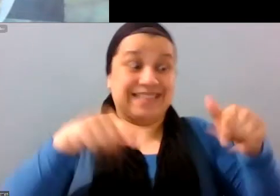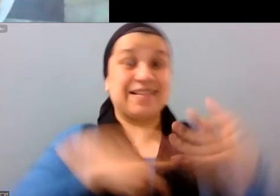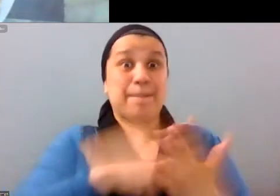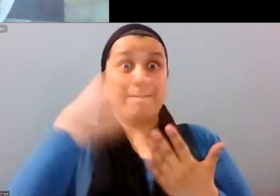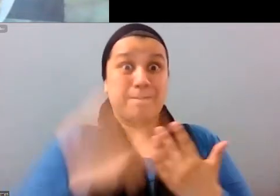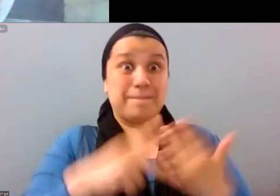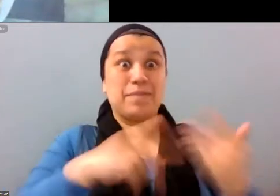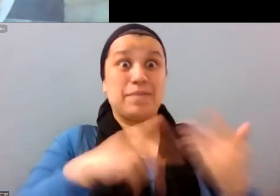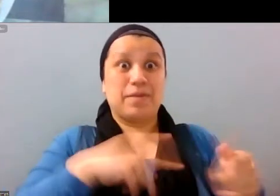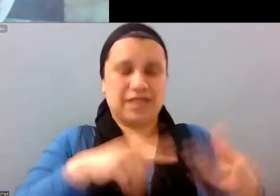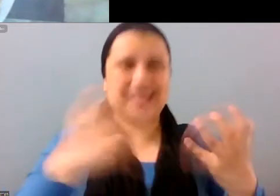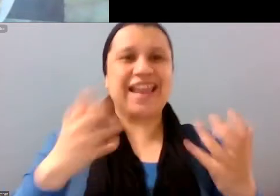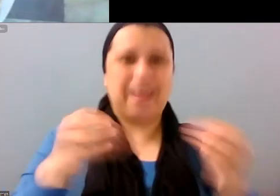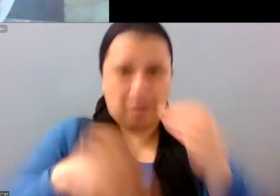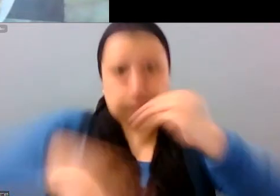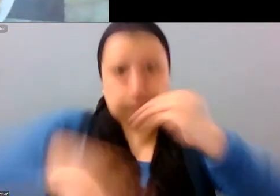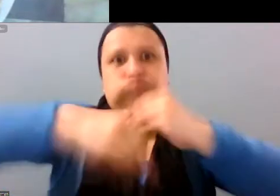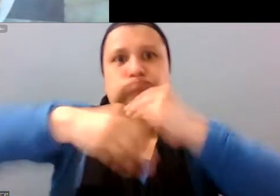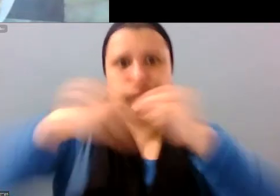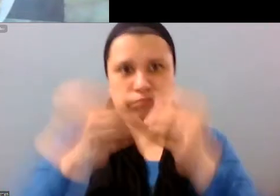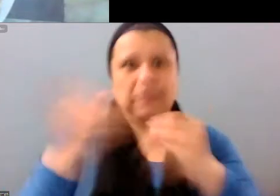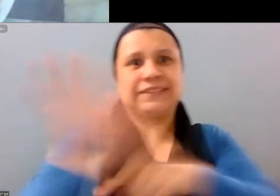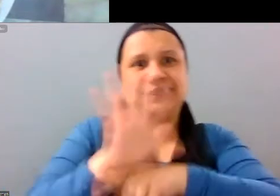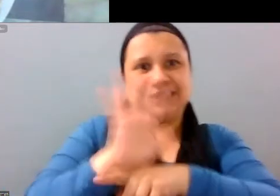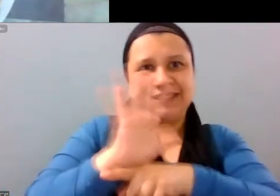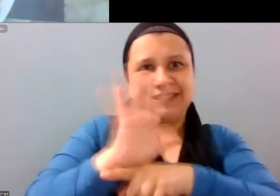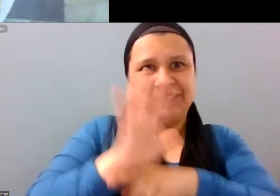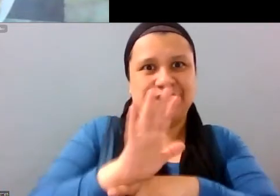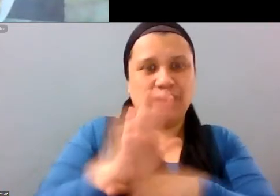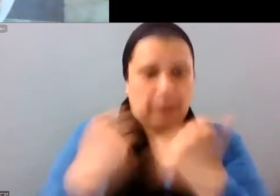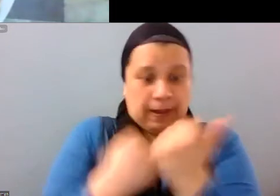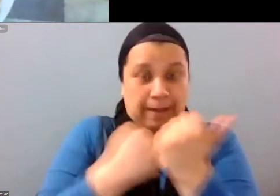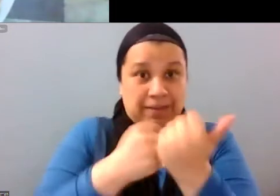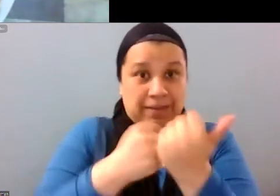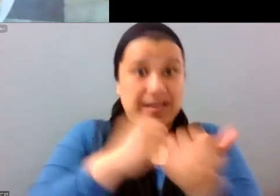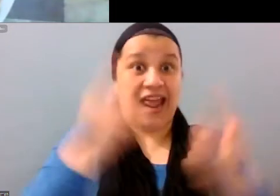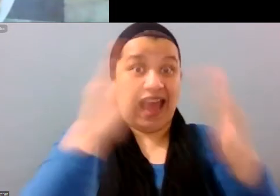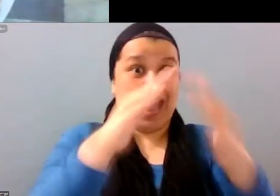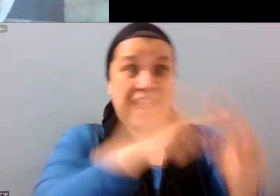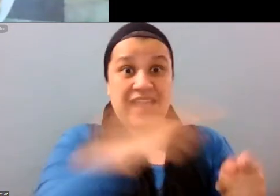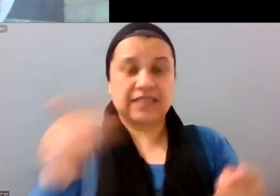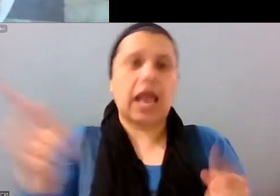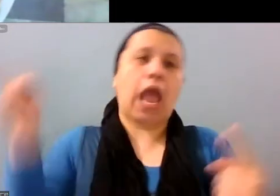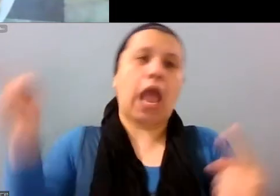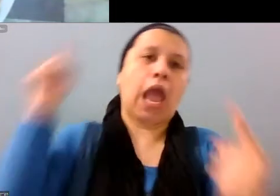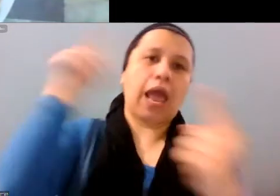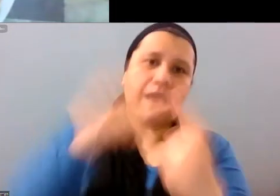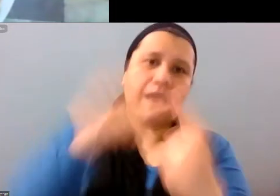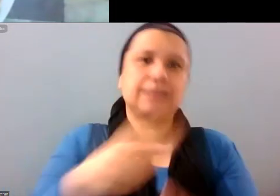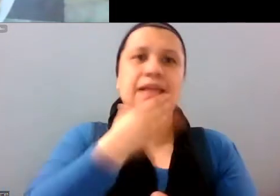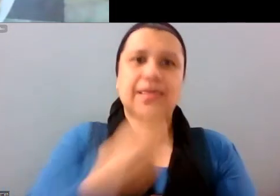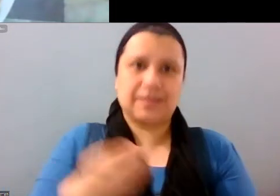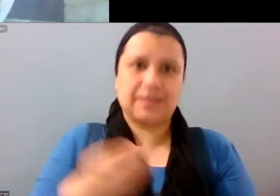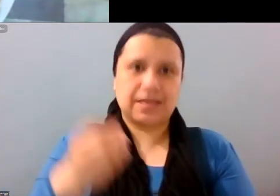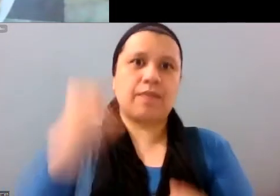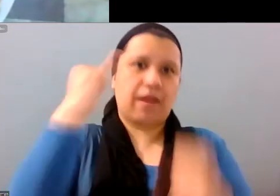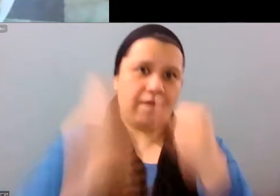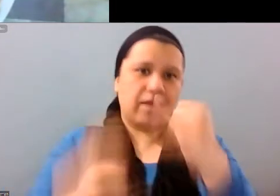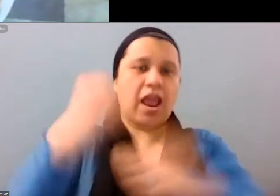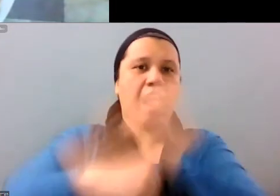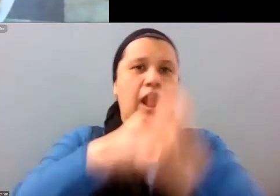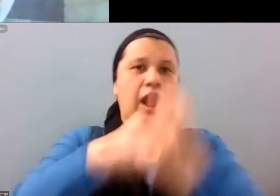apoyaran a los estudiantes en sus hogares inclusive hasta diciembre verdad que finaliza el curso lectivo para que haya una opción